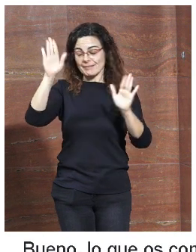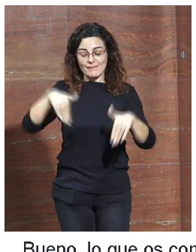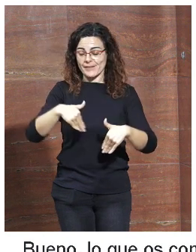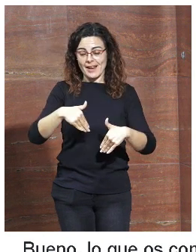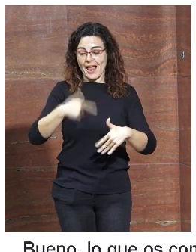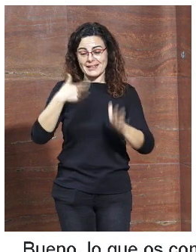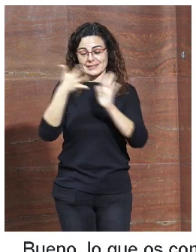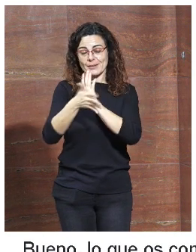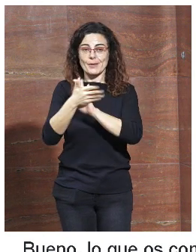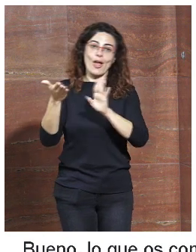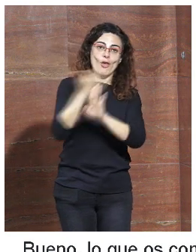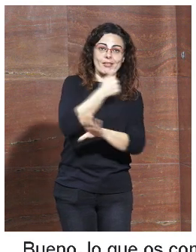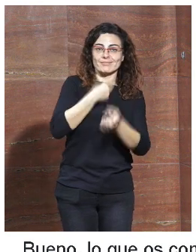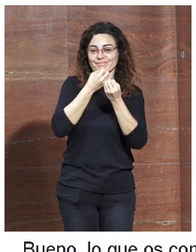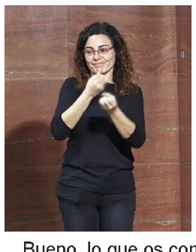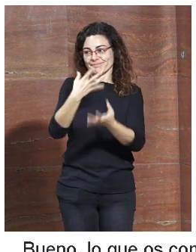toda la explicación anterior.